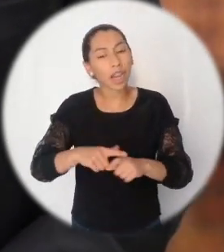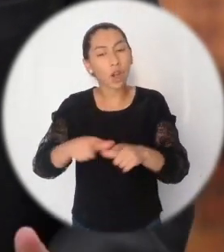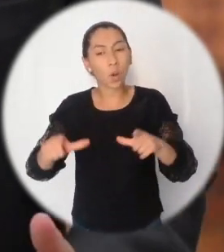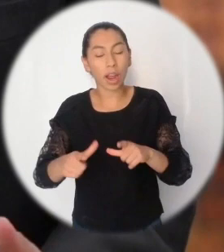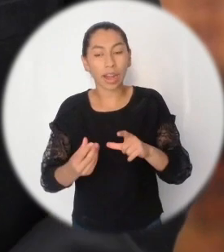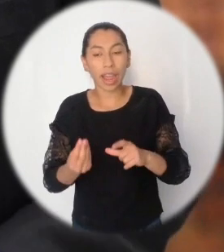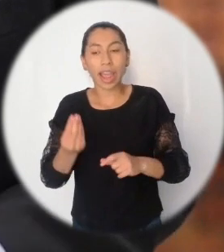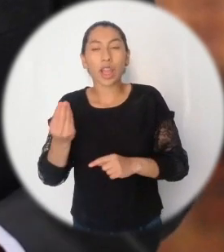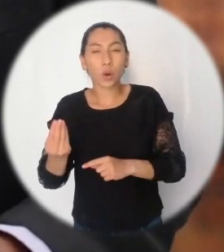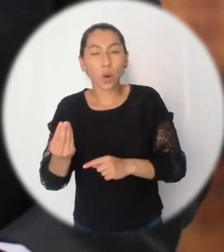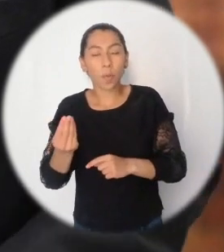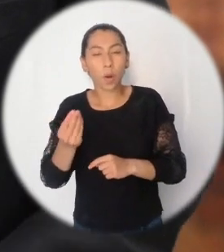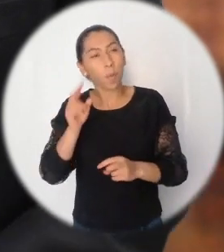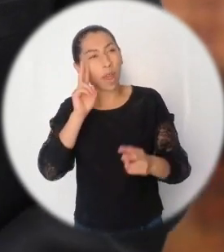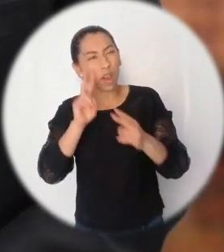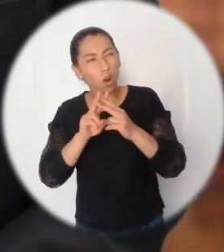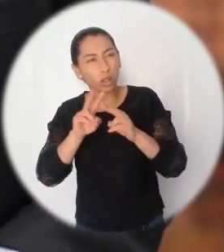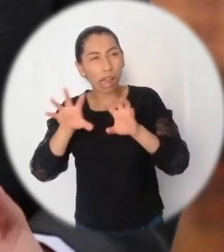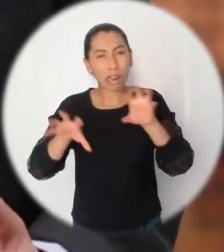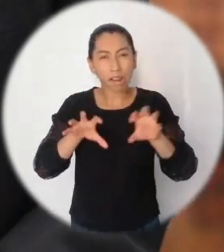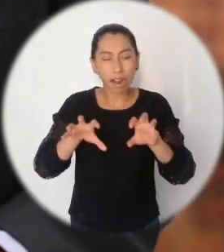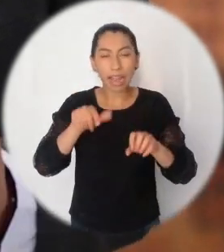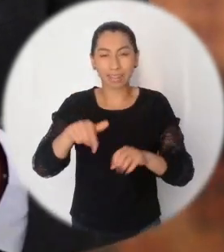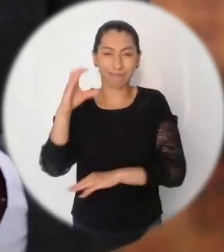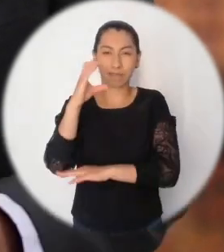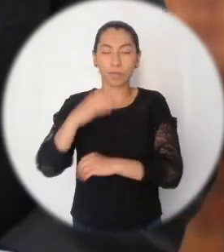Riesgo. Eso con el fin de recopilar información que pueda servir para la